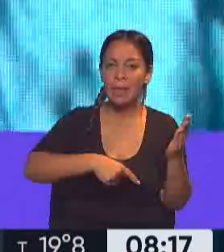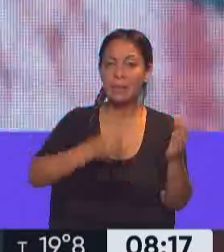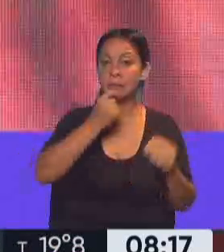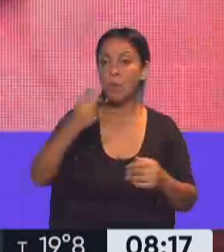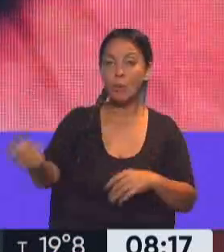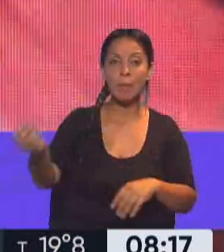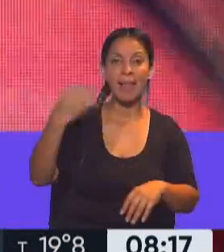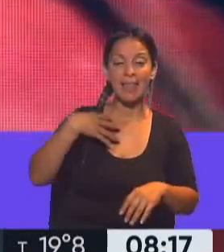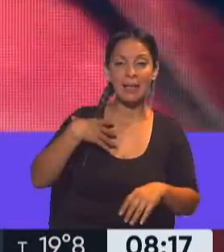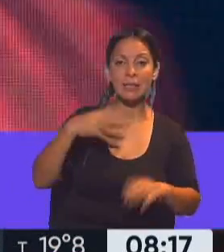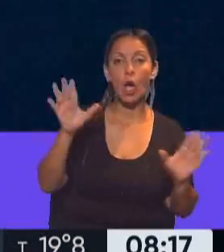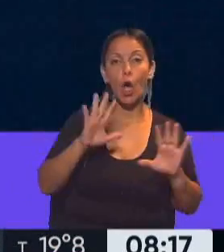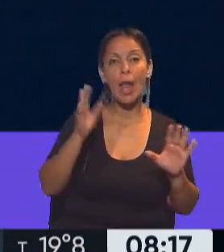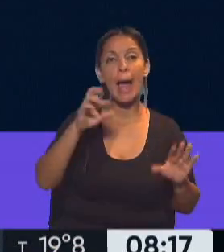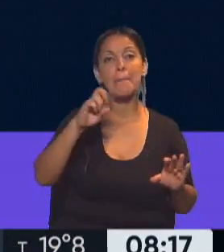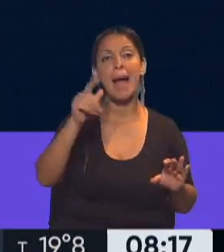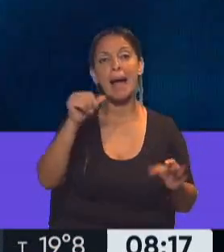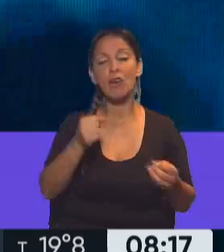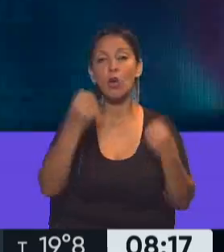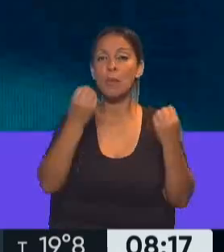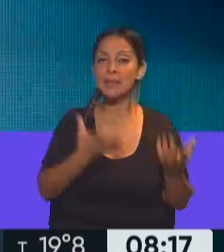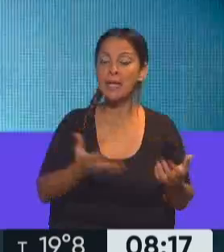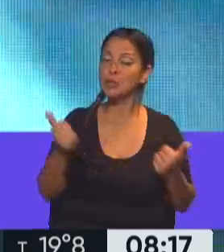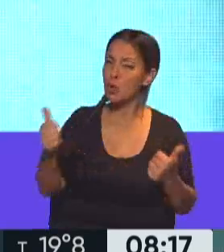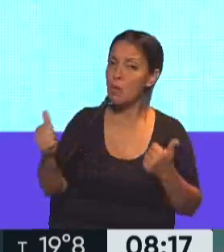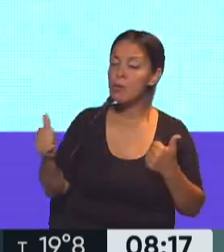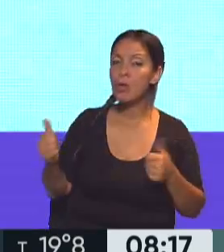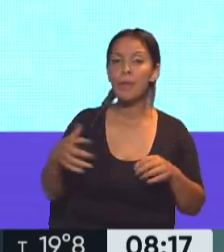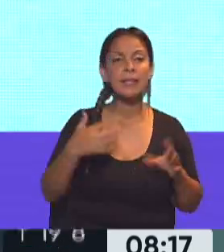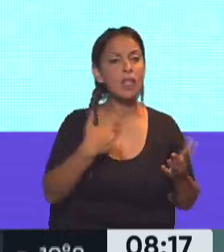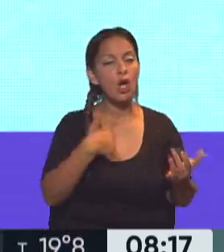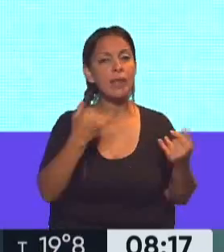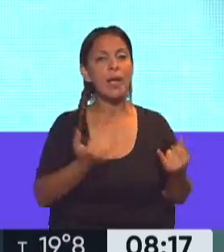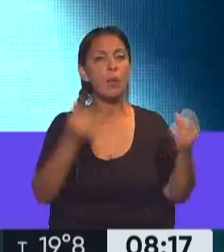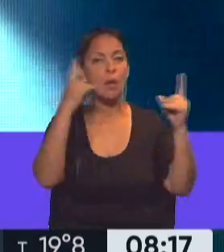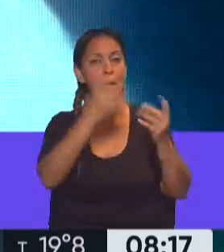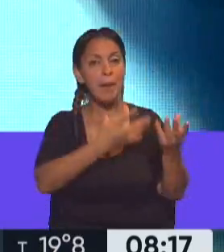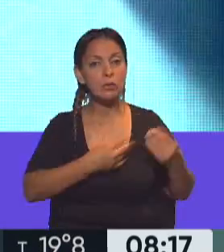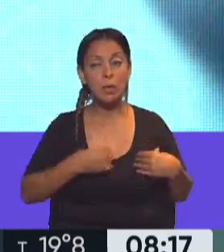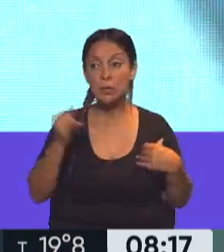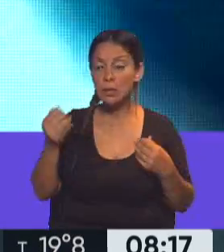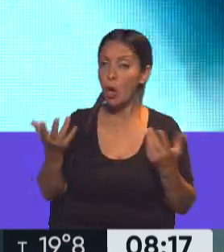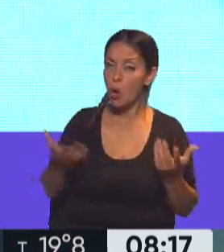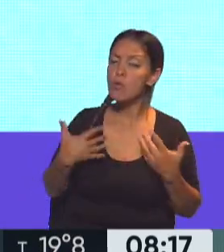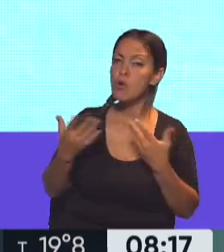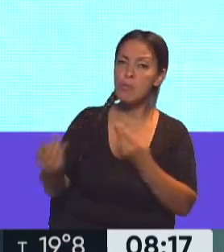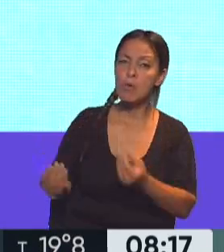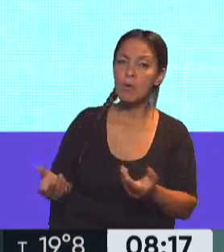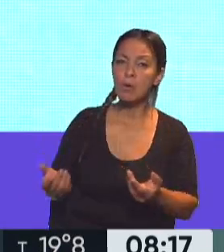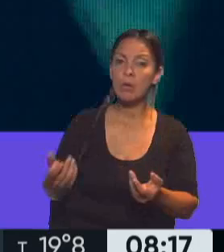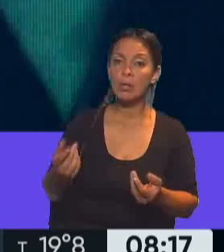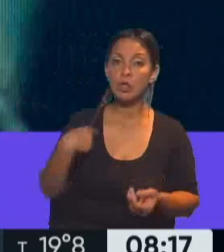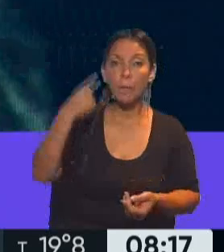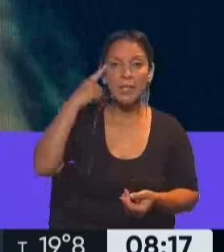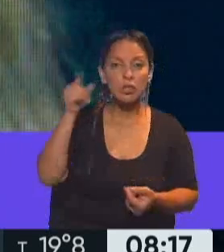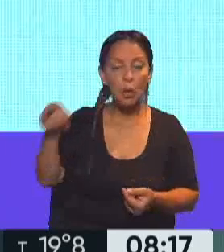mandaste un WhatsApp, me decís, hola Pablo, mira, ¿qué tal? ¿Cómo andas? Bien, Hernán, ¿todo bien? Tengo este problema, ¿me ayudás? Bueno, sí, claro, te ayudo, Hernán. Pienso que sos vos, pero no